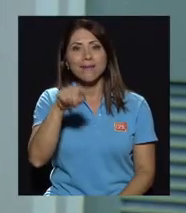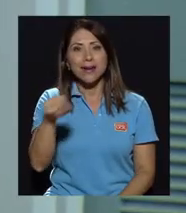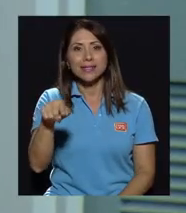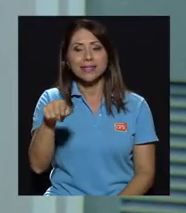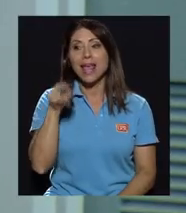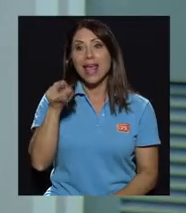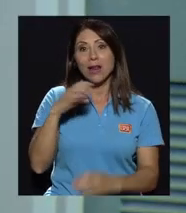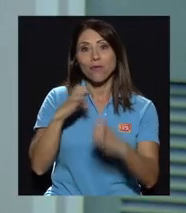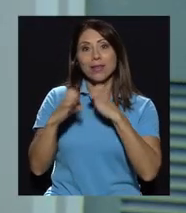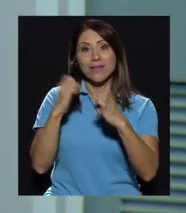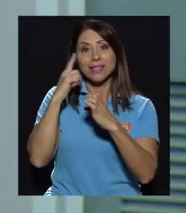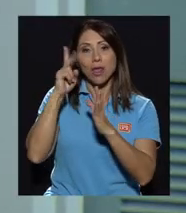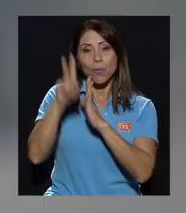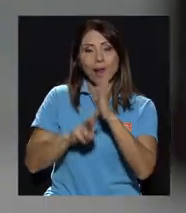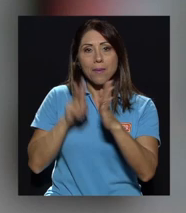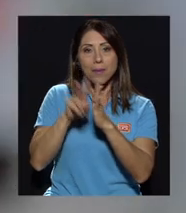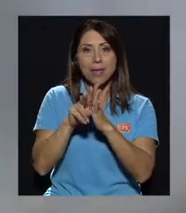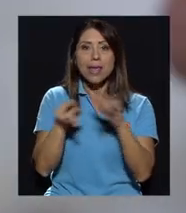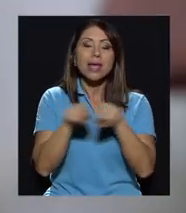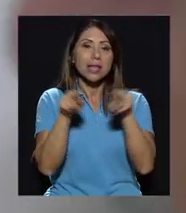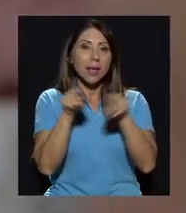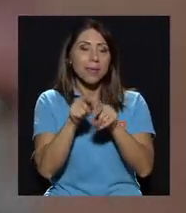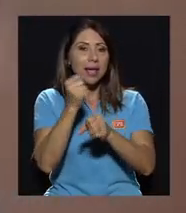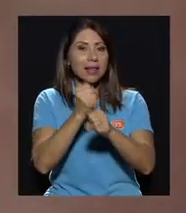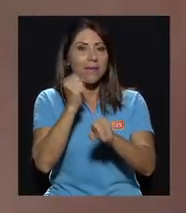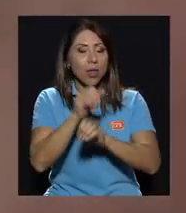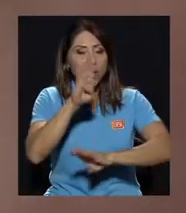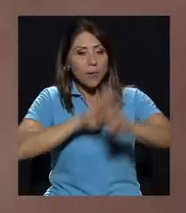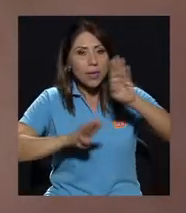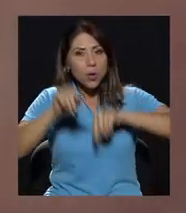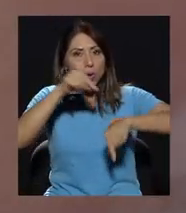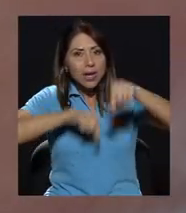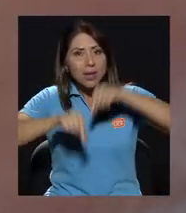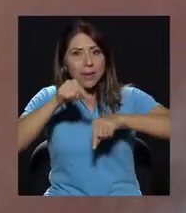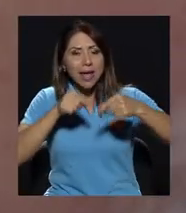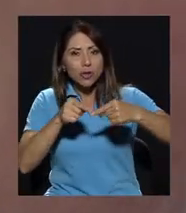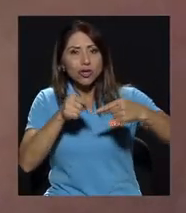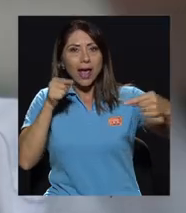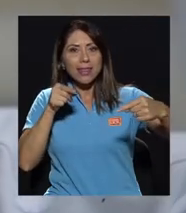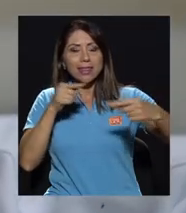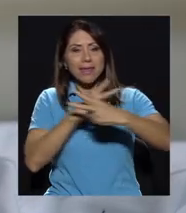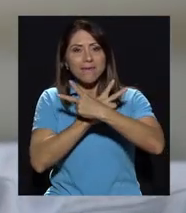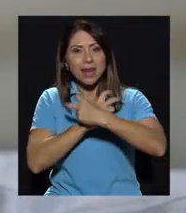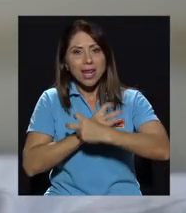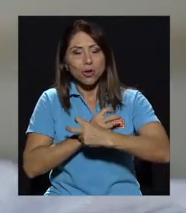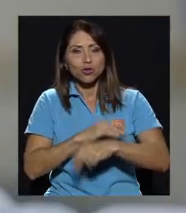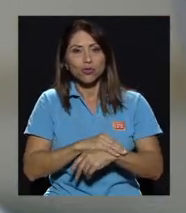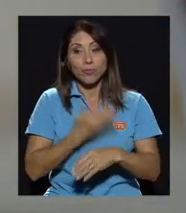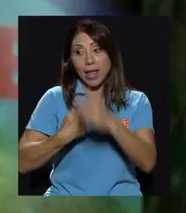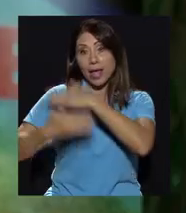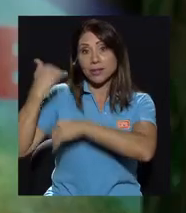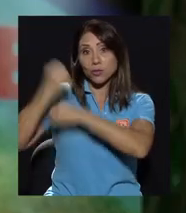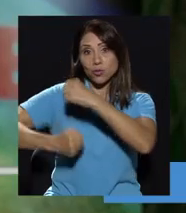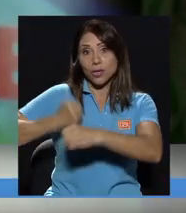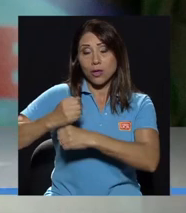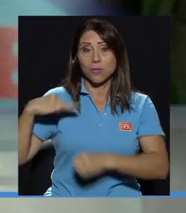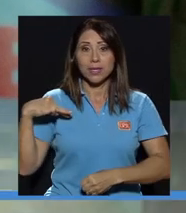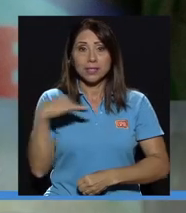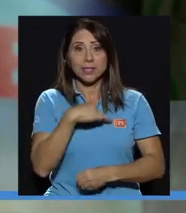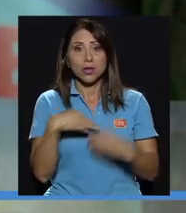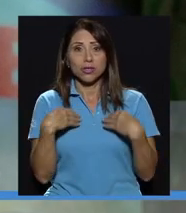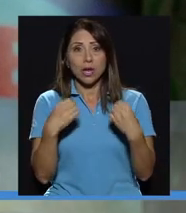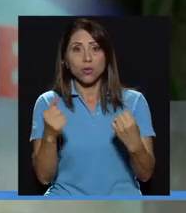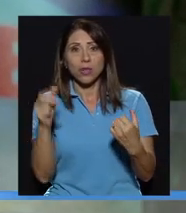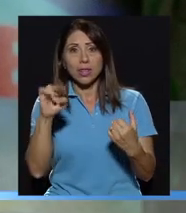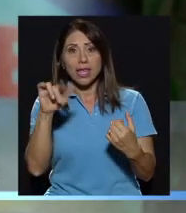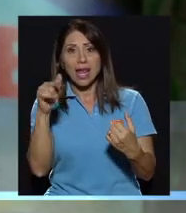quien fue entrevistado para el documental y ha trabajado en la bioquímica de los antivenenos hace unos años el ministerio de salud de